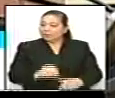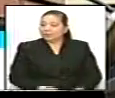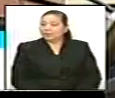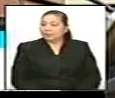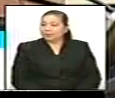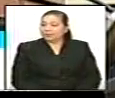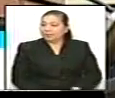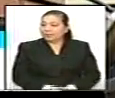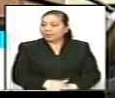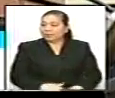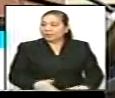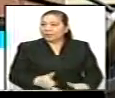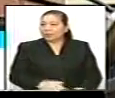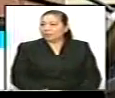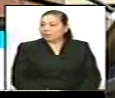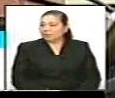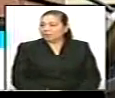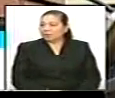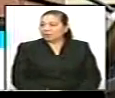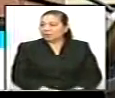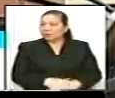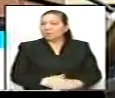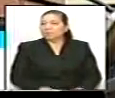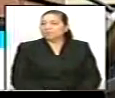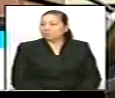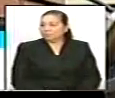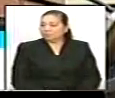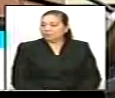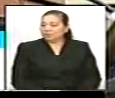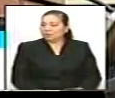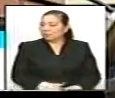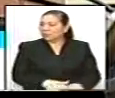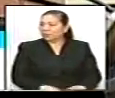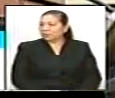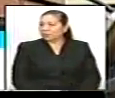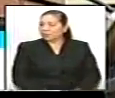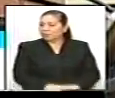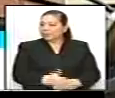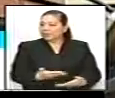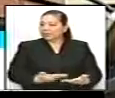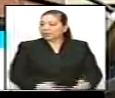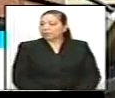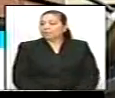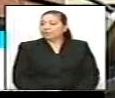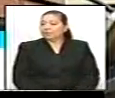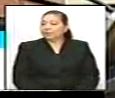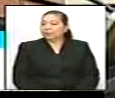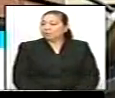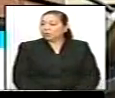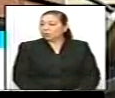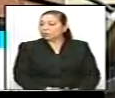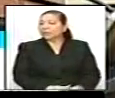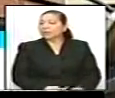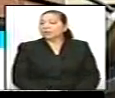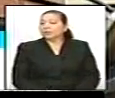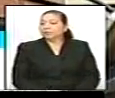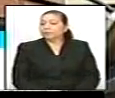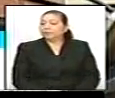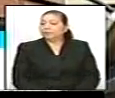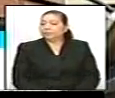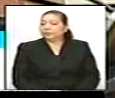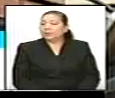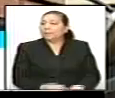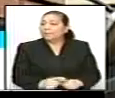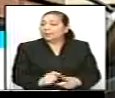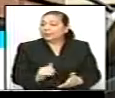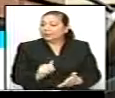contaminante, toda actividad dañina que se encontraba en la faja marginal. Recuperamos 32 hectáreas de terreno. Y en el